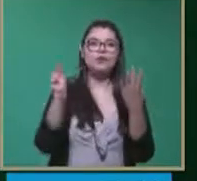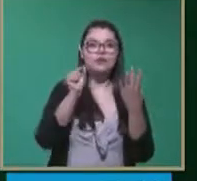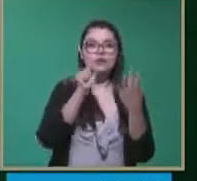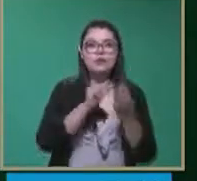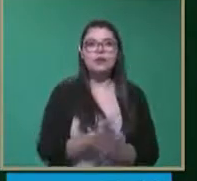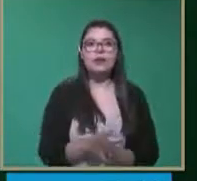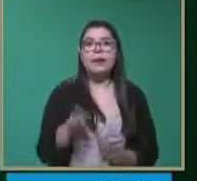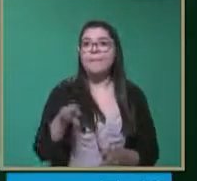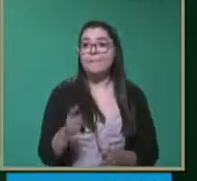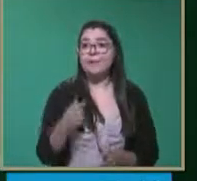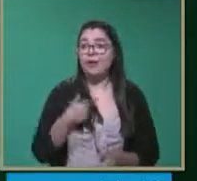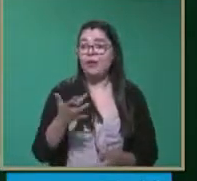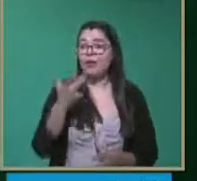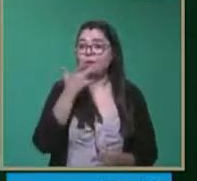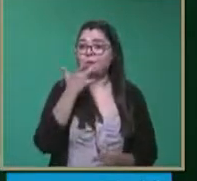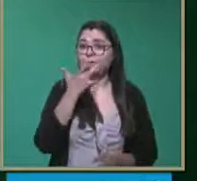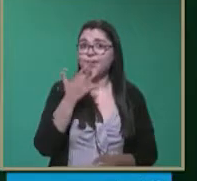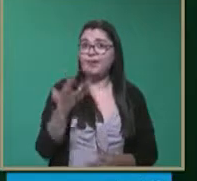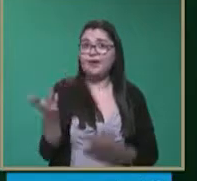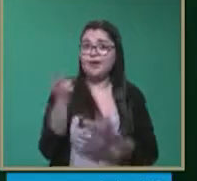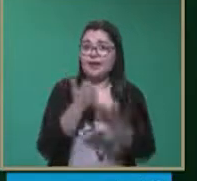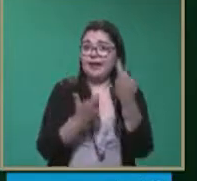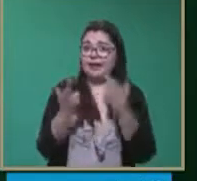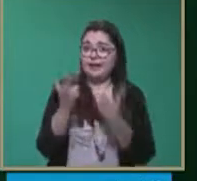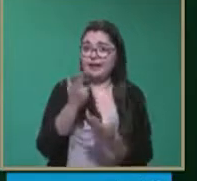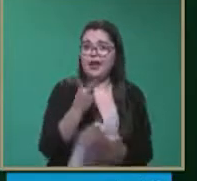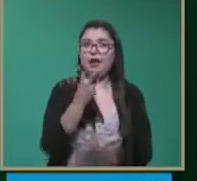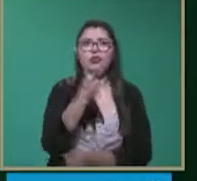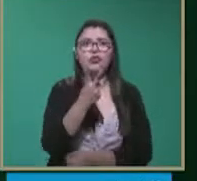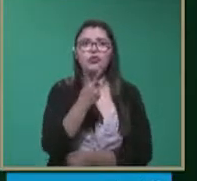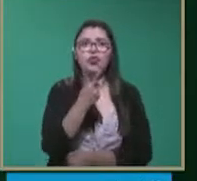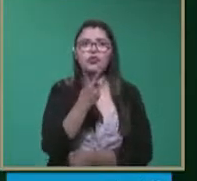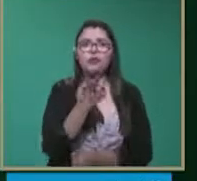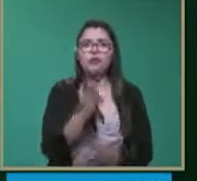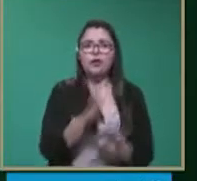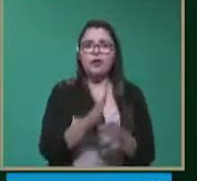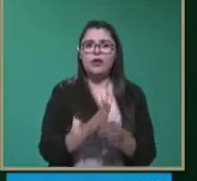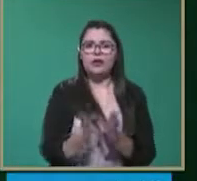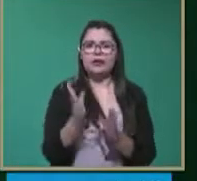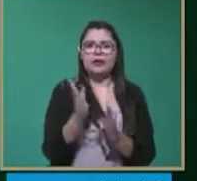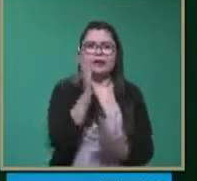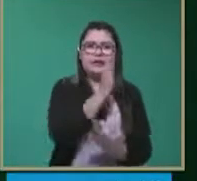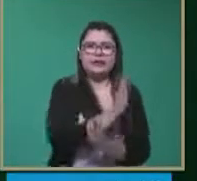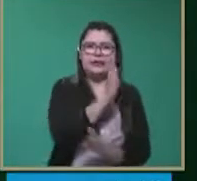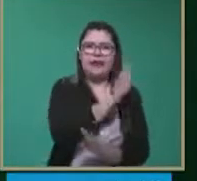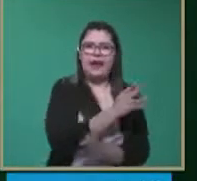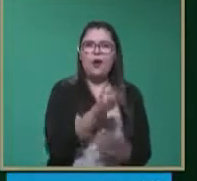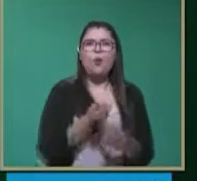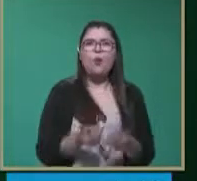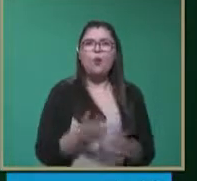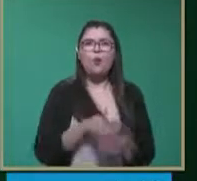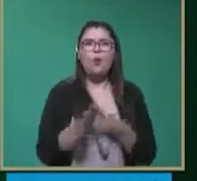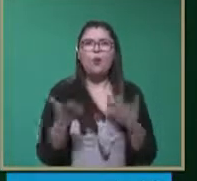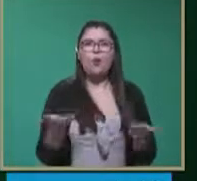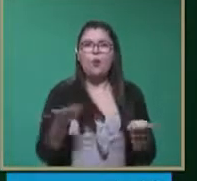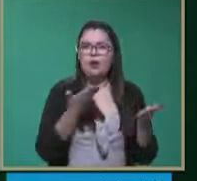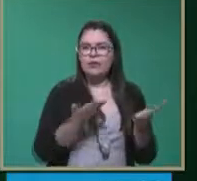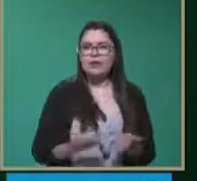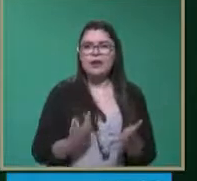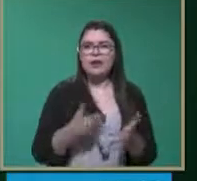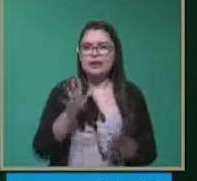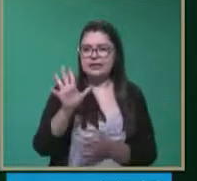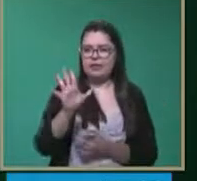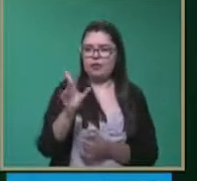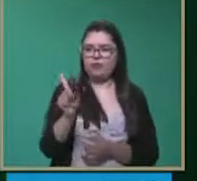la rana se regresa dos números más, ¿a qué número va a llegar? Ay, a ver, si se regresa dos números más, a